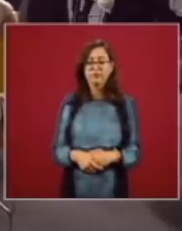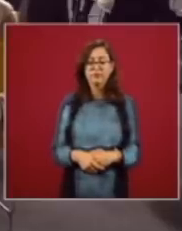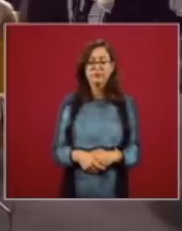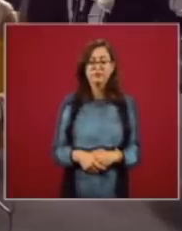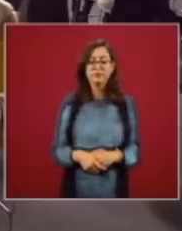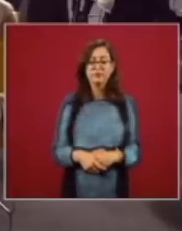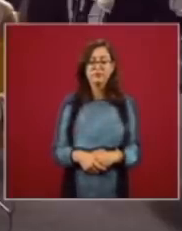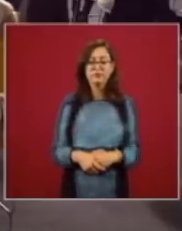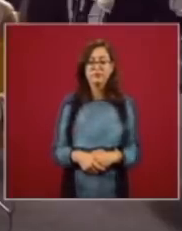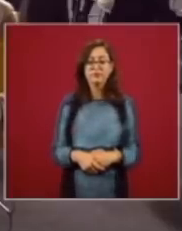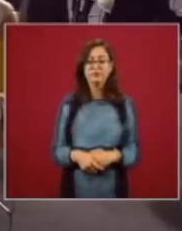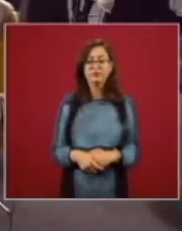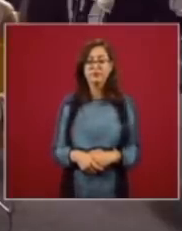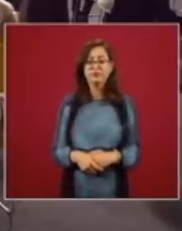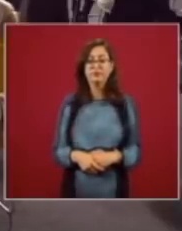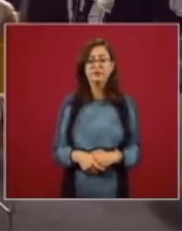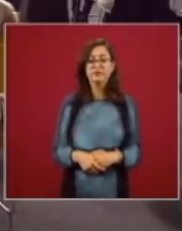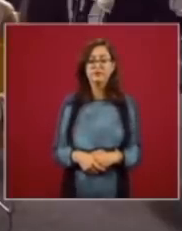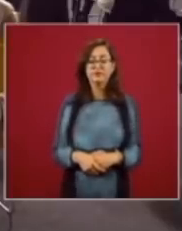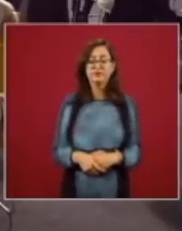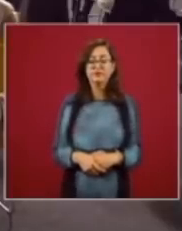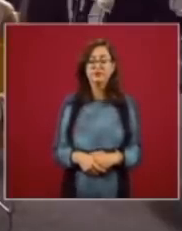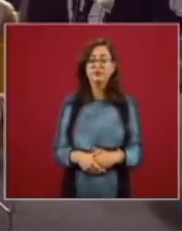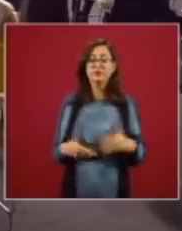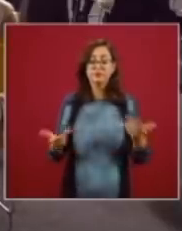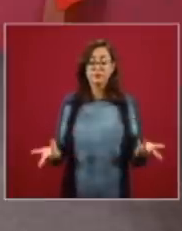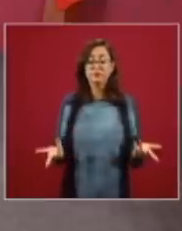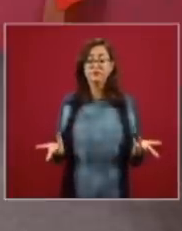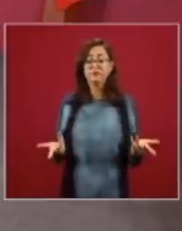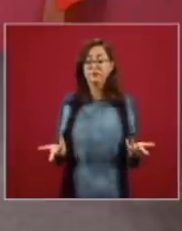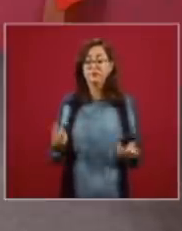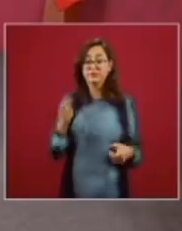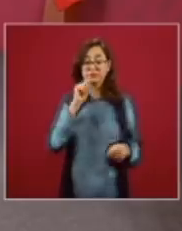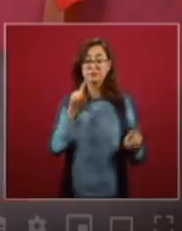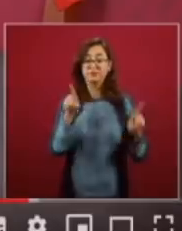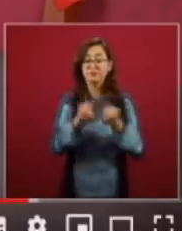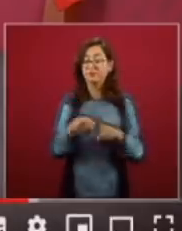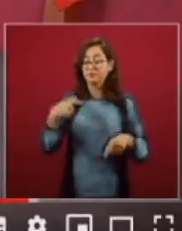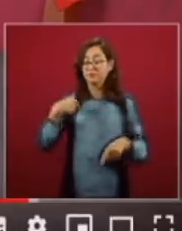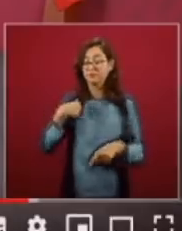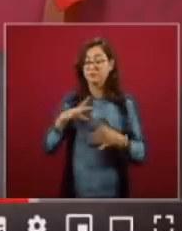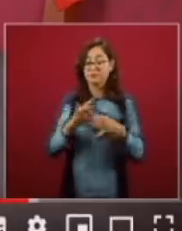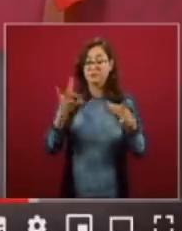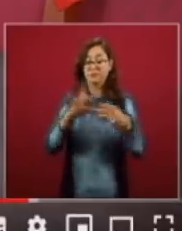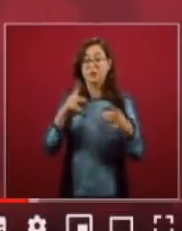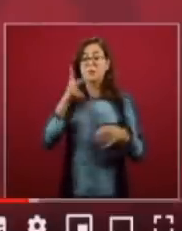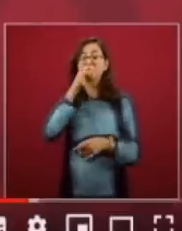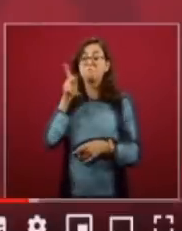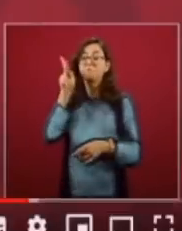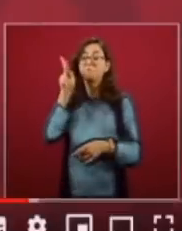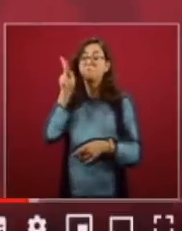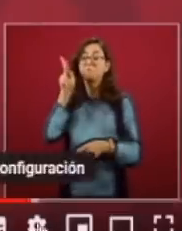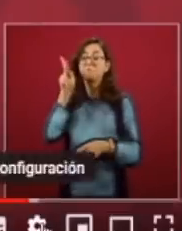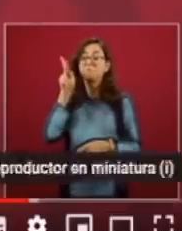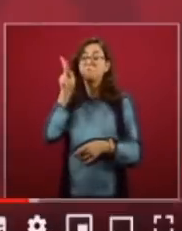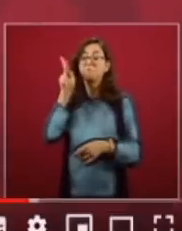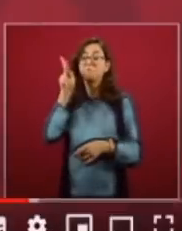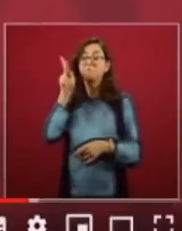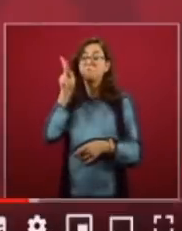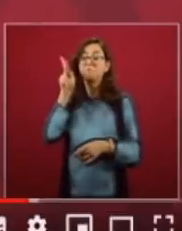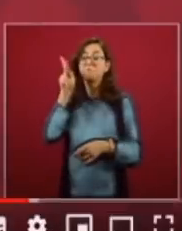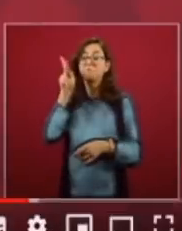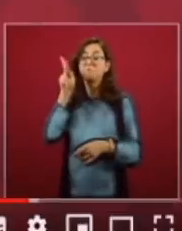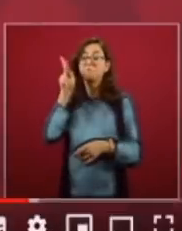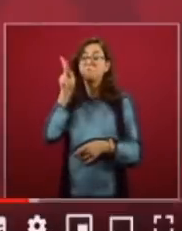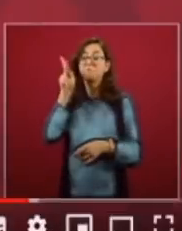poner, además, es muy acertada la frase del Papa, defender a los pobres.